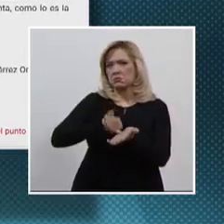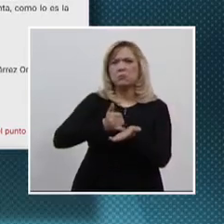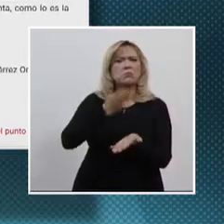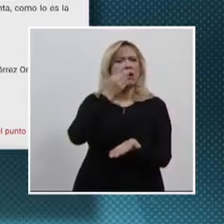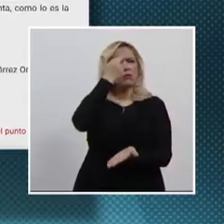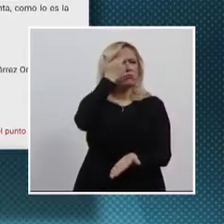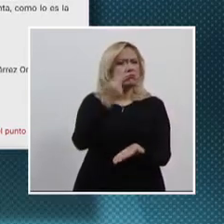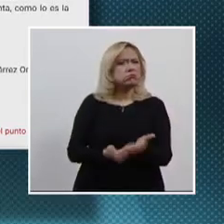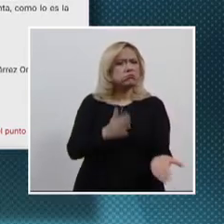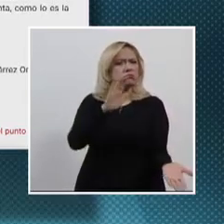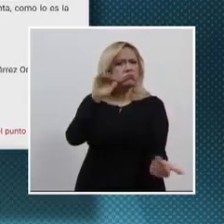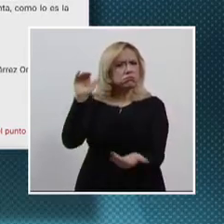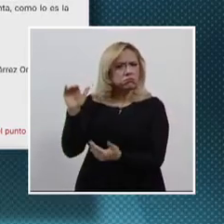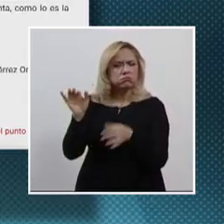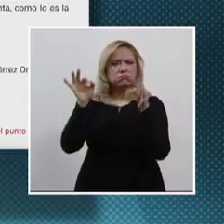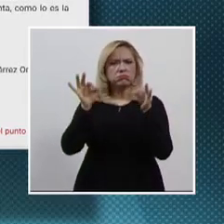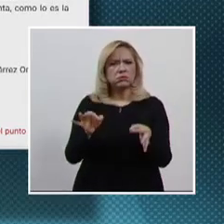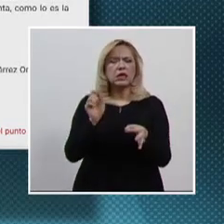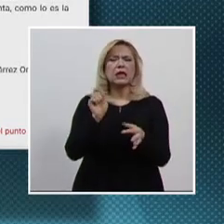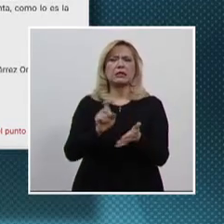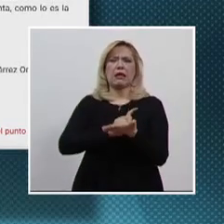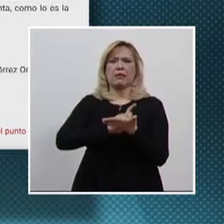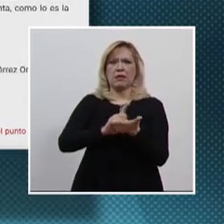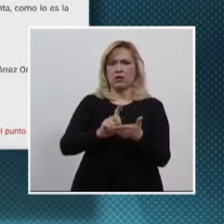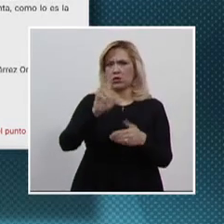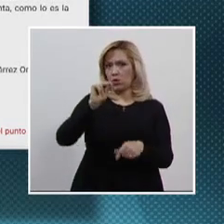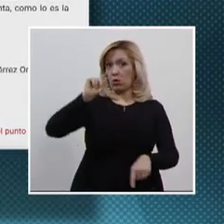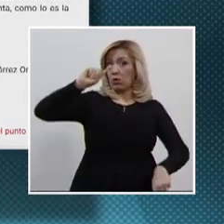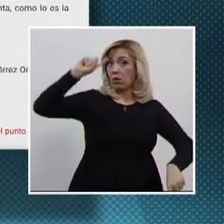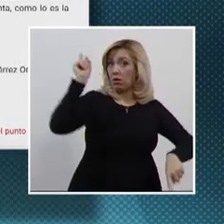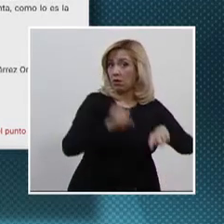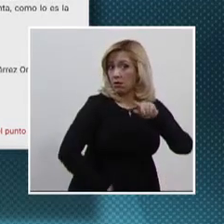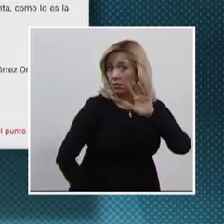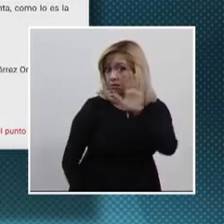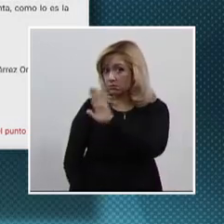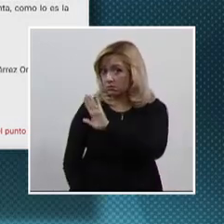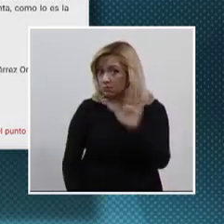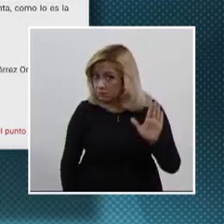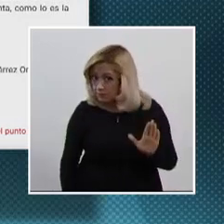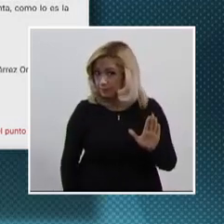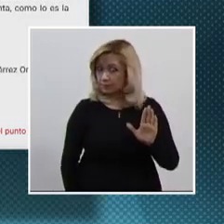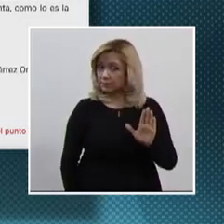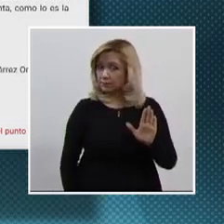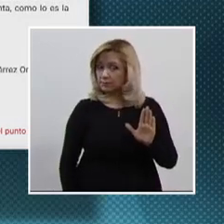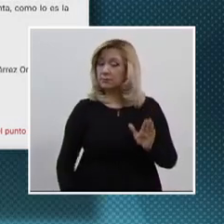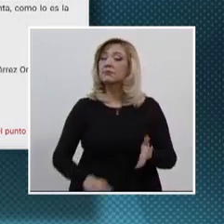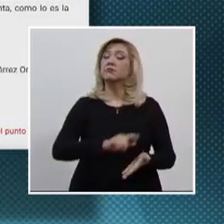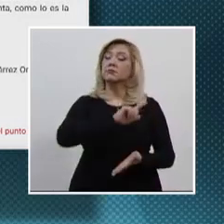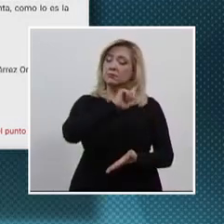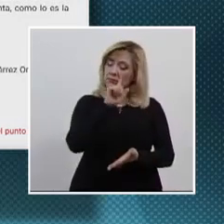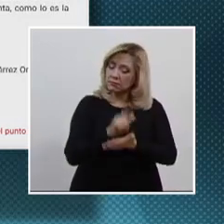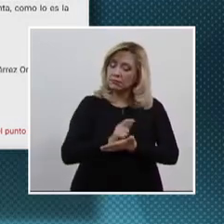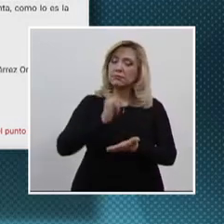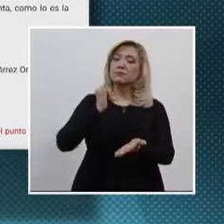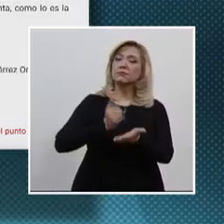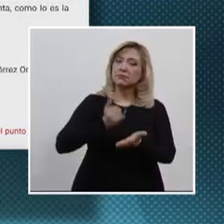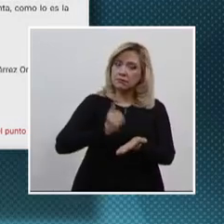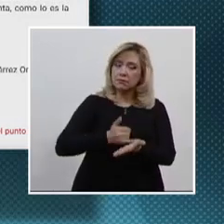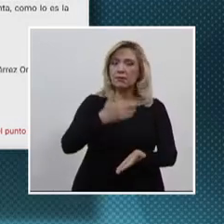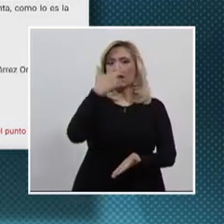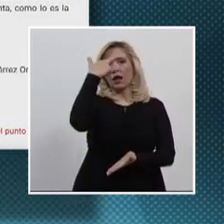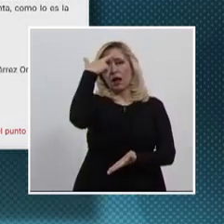tributaria, progresividad en su vertiente de no regresividad, proporcionalidad tributaria y